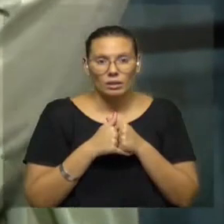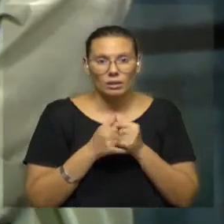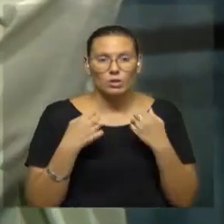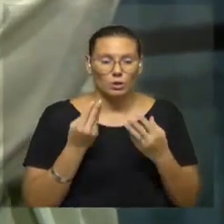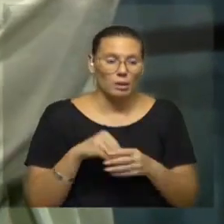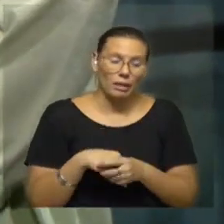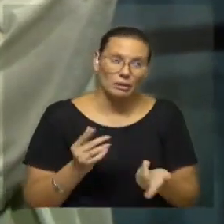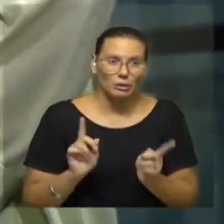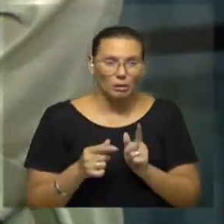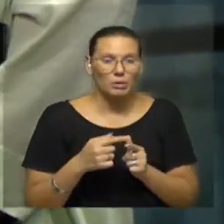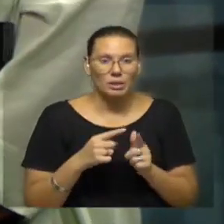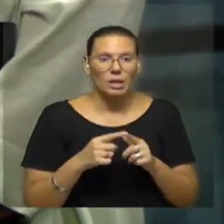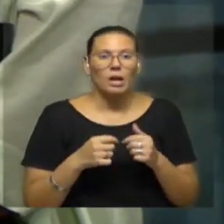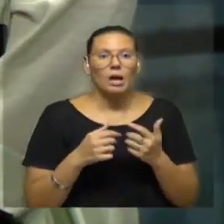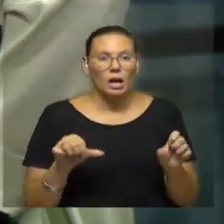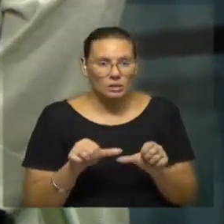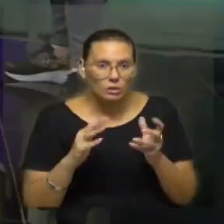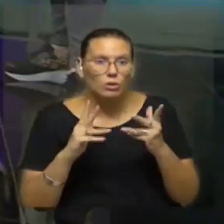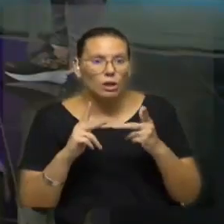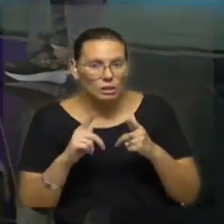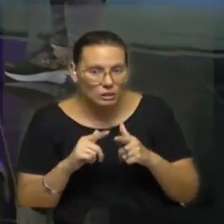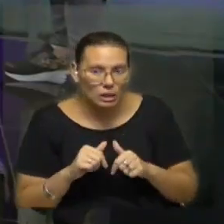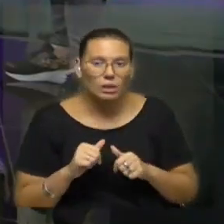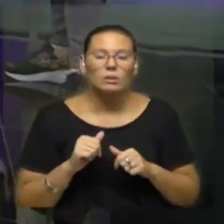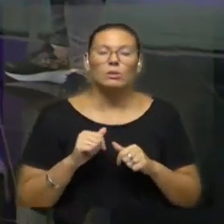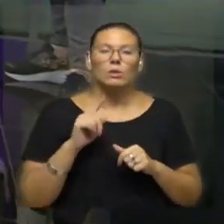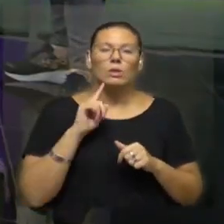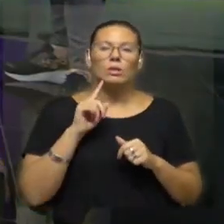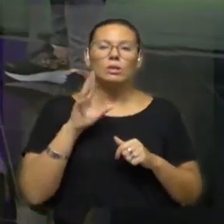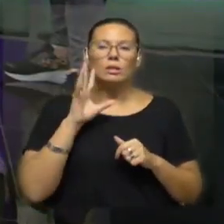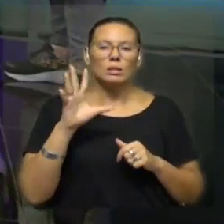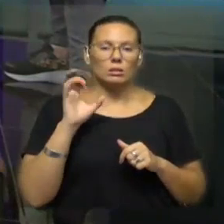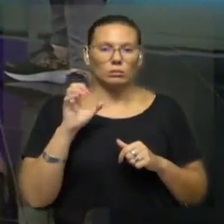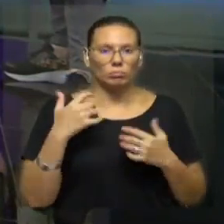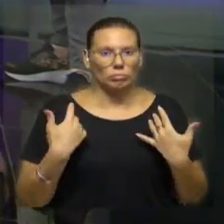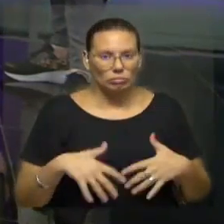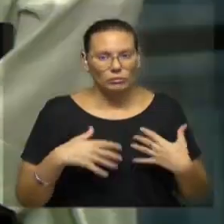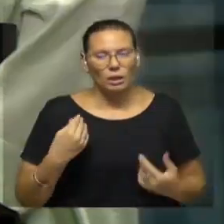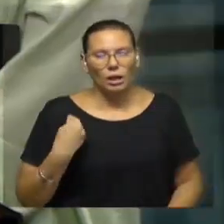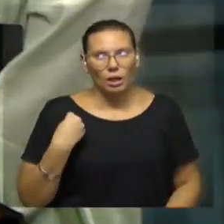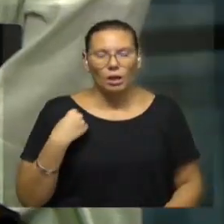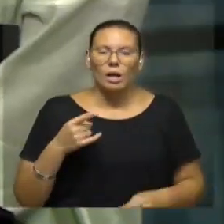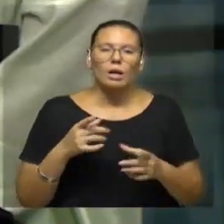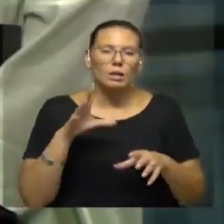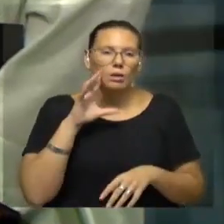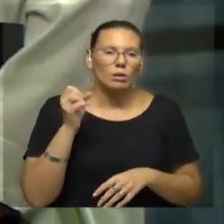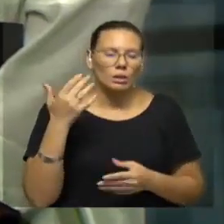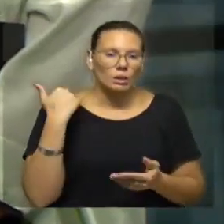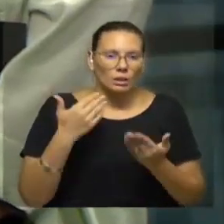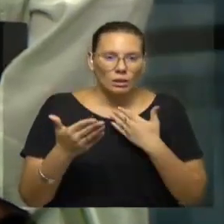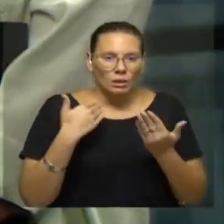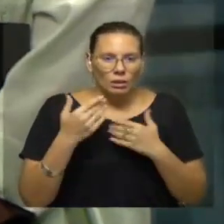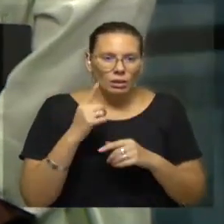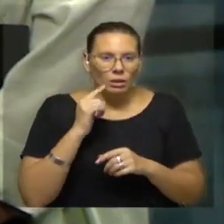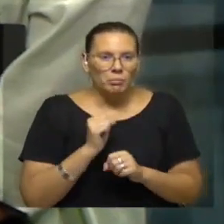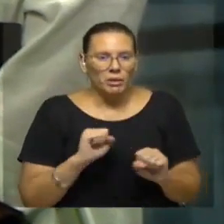sentimos parte de todo esto, el crowdfunding, recordar también todo un viaje, ¿no? Eso, me acuerdo que en el momento cuando hablábamos, casi que no lo